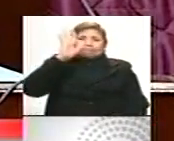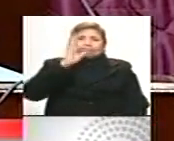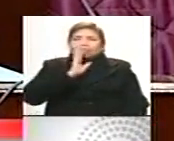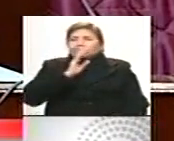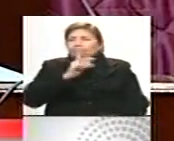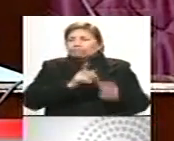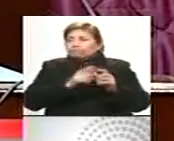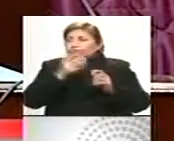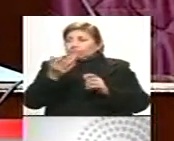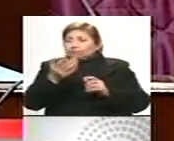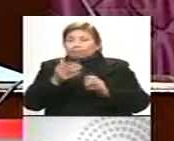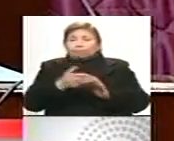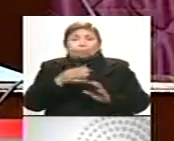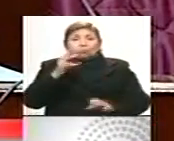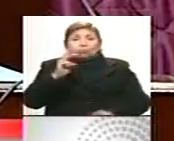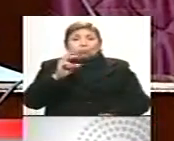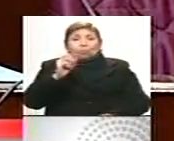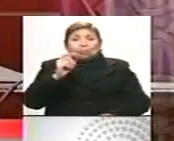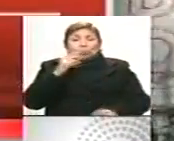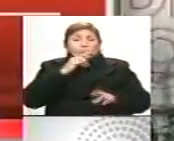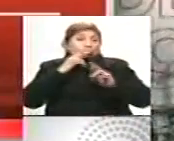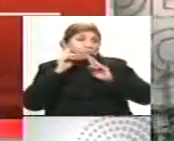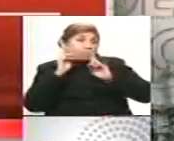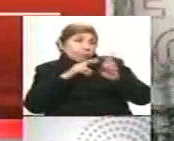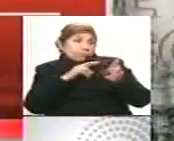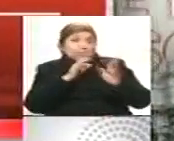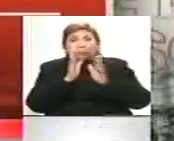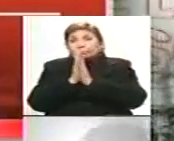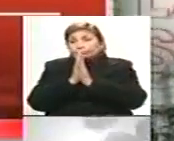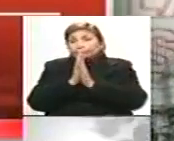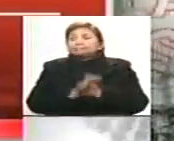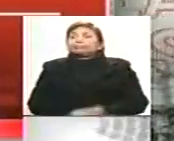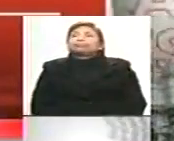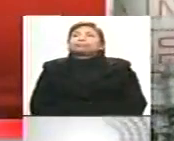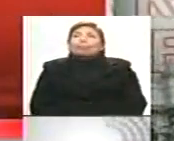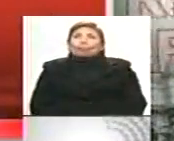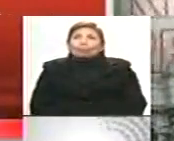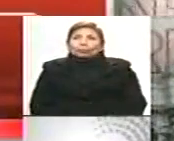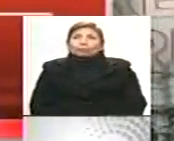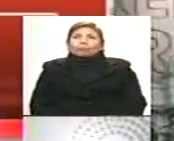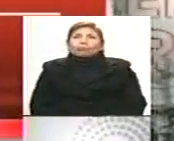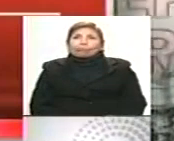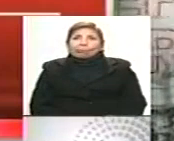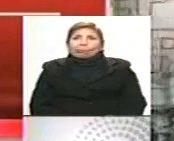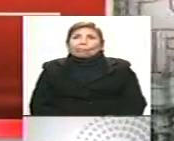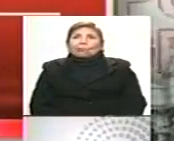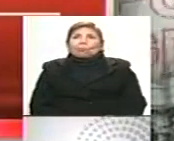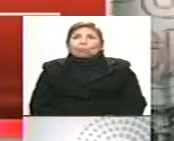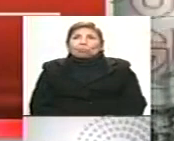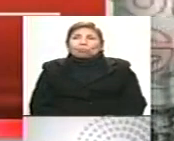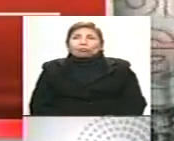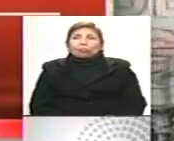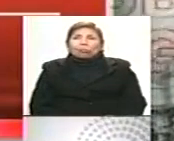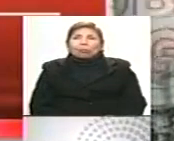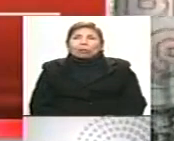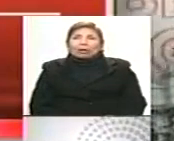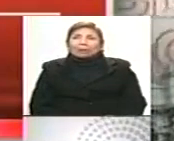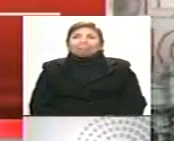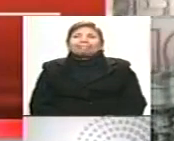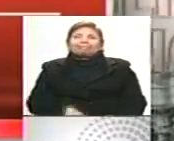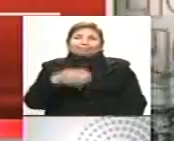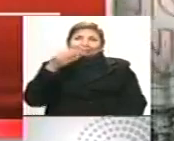Doctor Walter Gutiérrez, para su respuesta, por favor. en